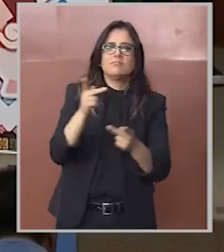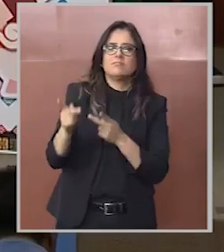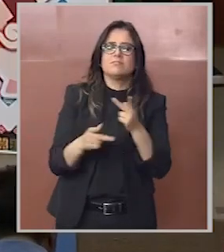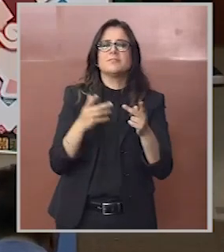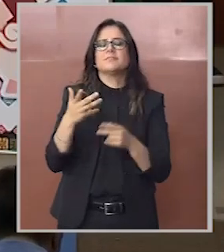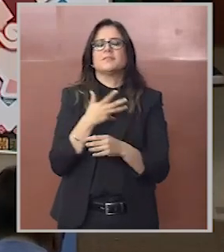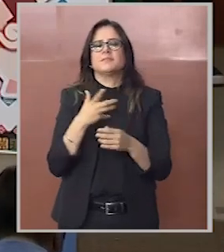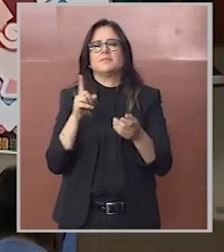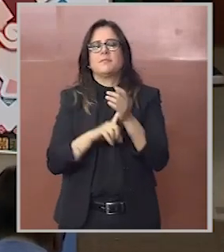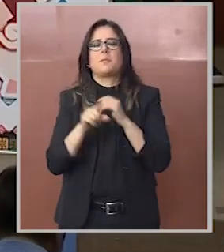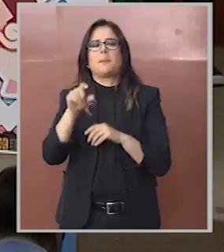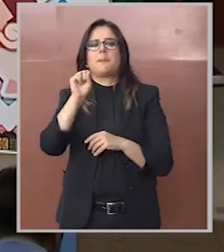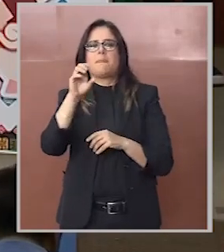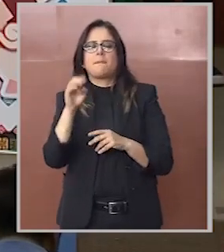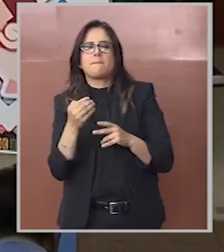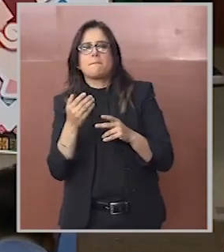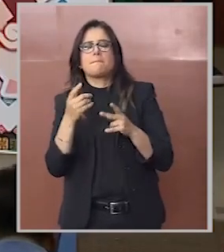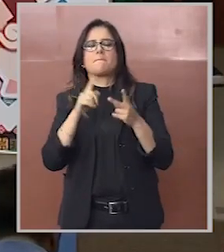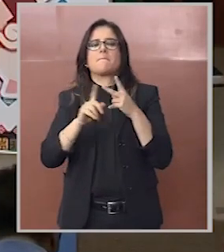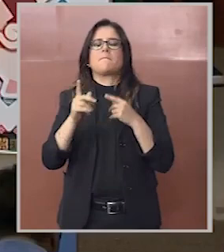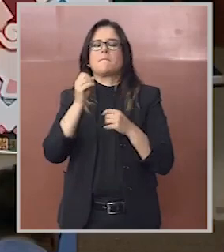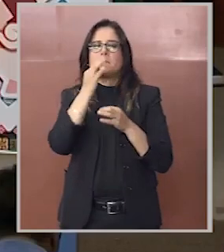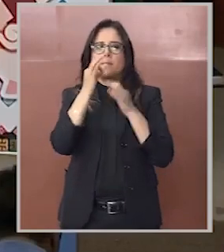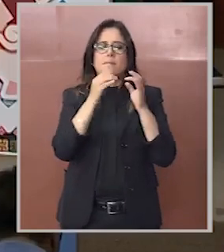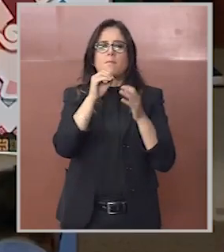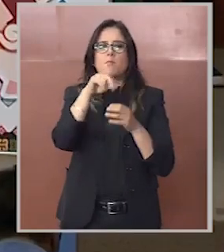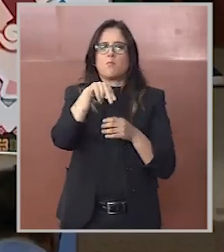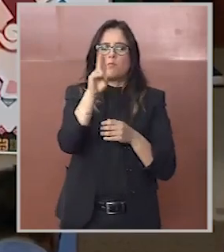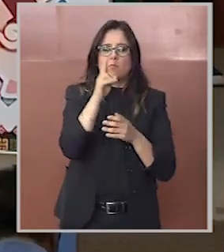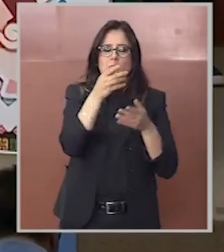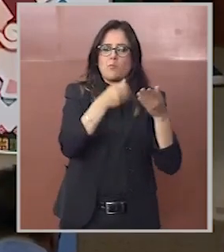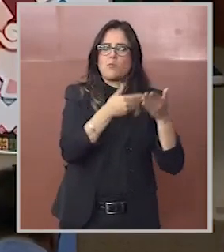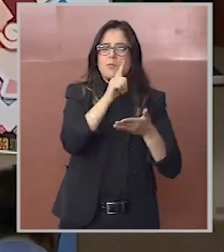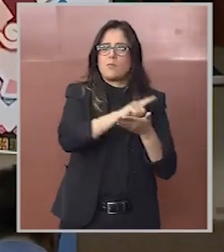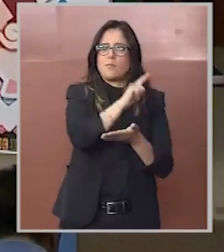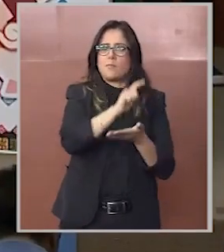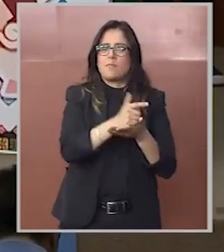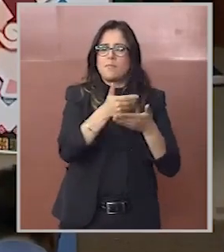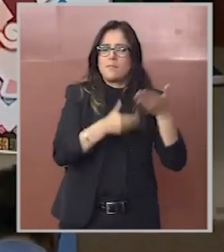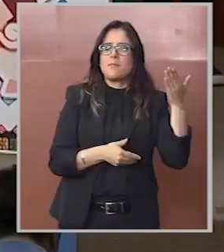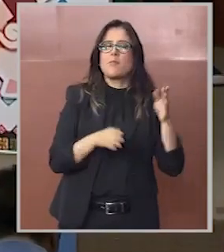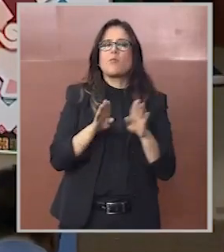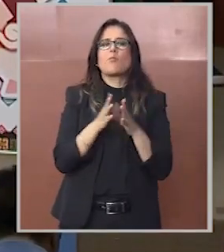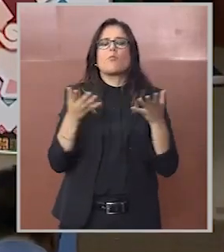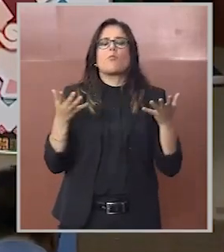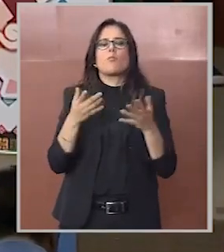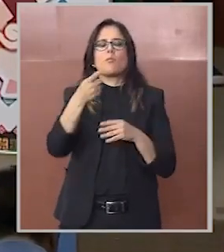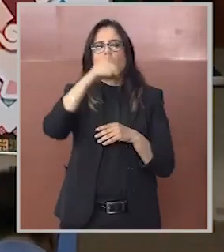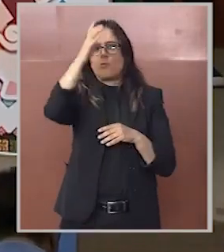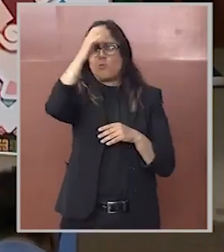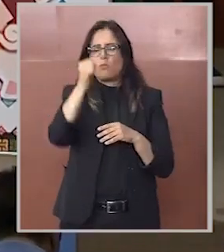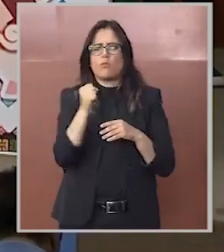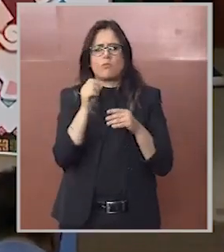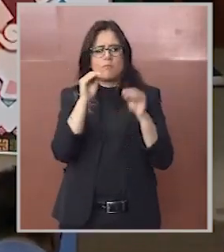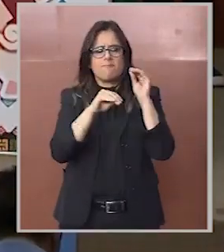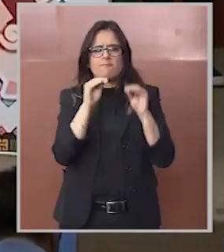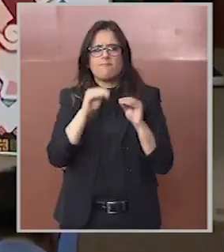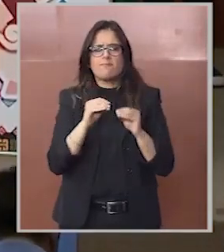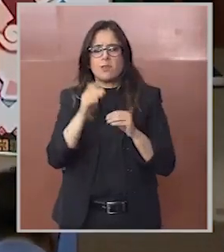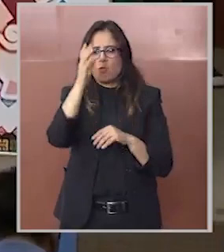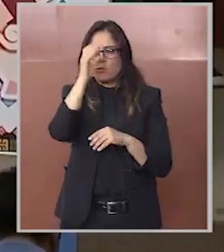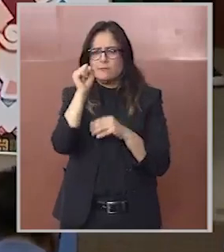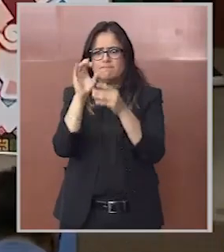169 en la declaración de pueblo es de la ONU en la declaración americana entonces Cómo construir un concepto Pero además que fuera un concepto